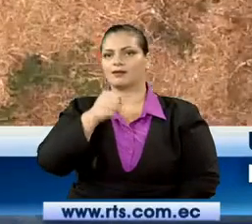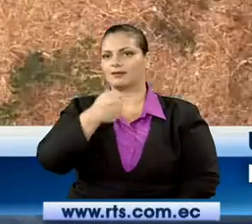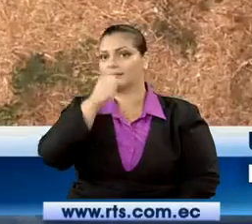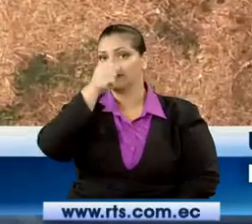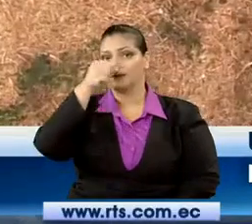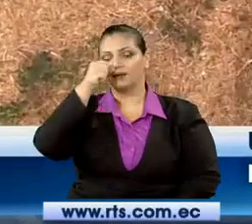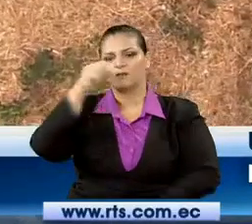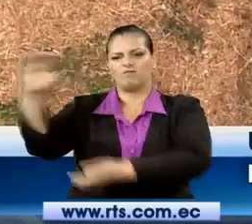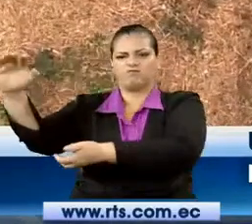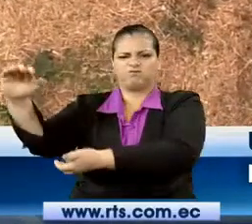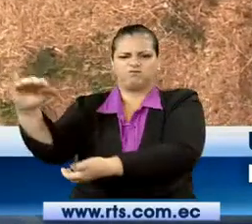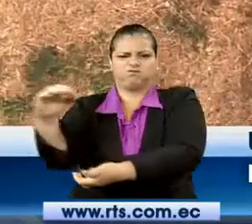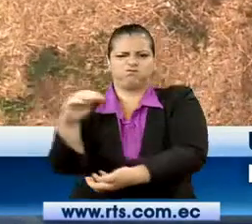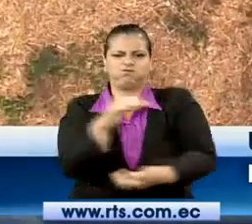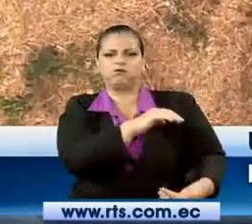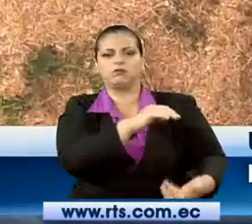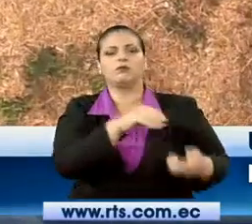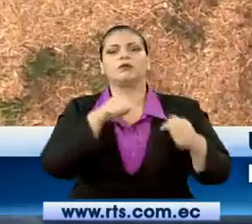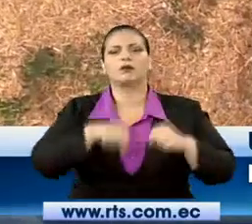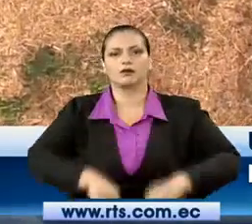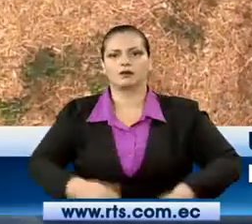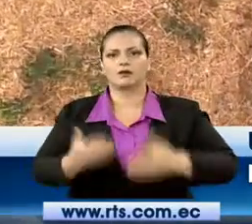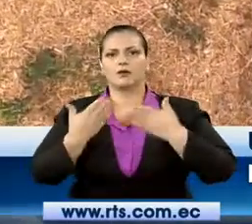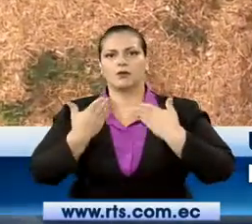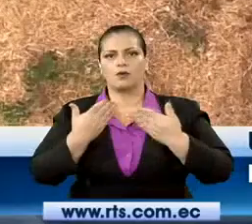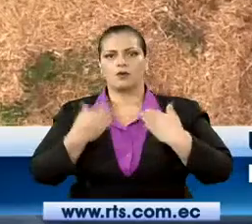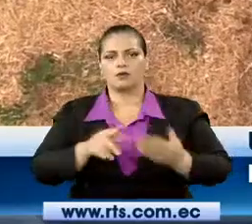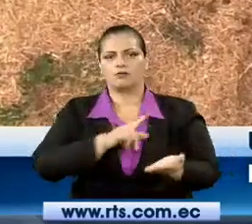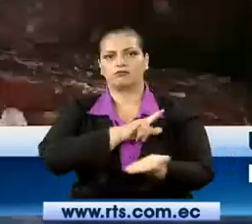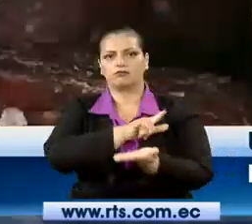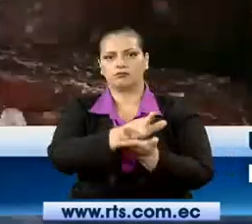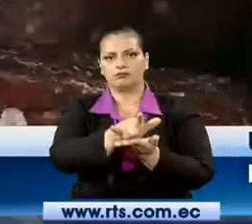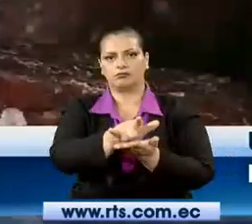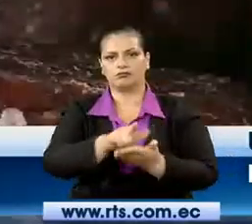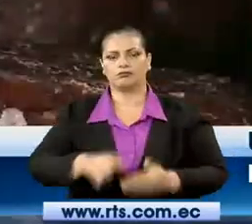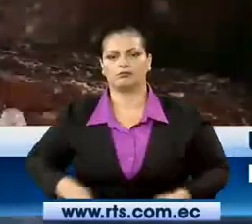aeropuerto José Joaquín de Olmedo, informó Ítalo Ruiz.